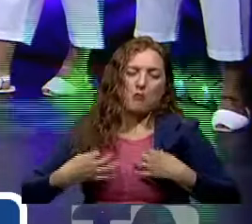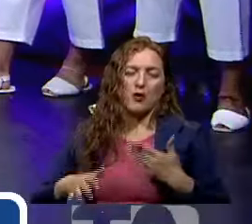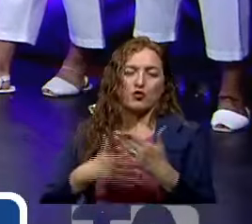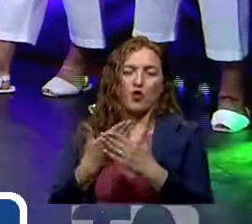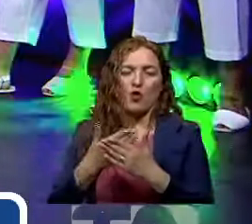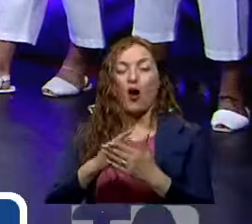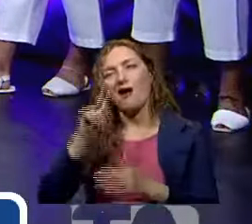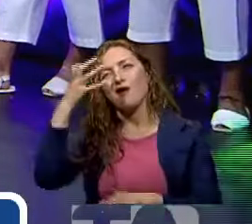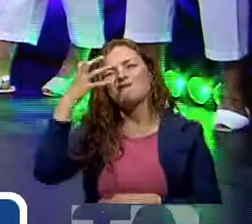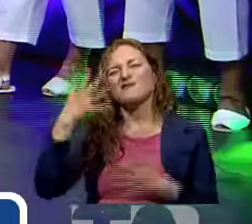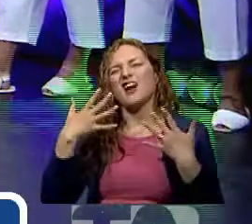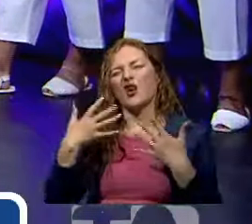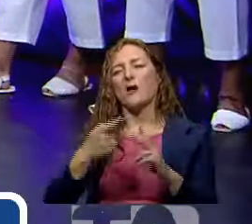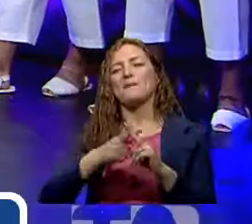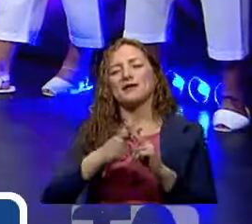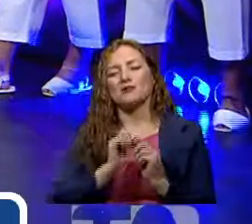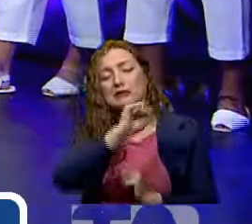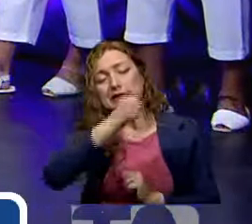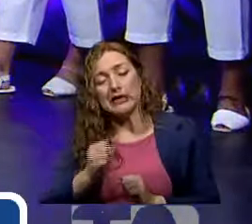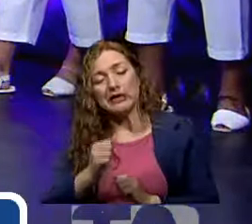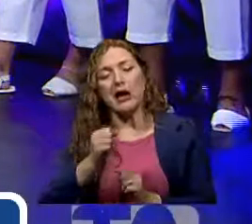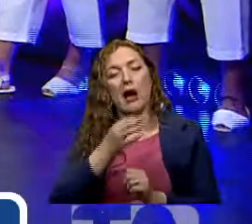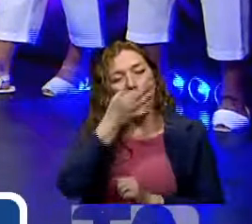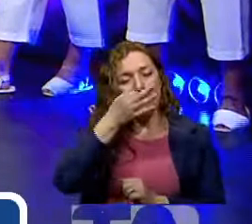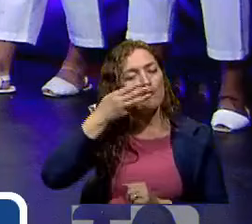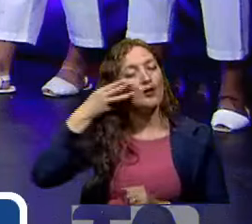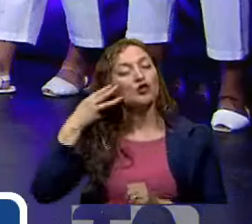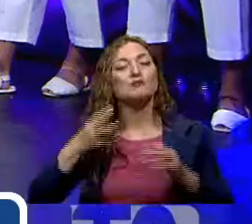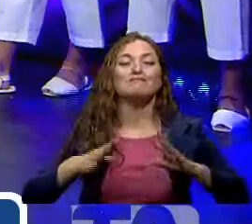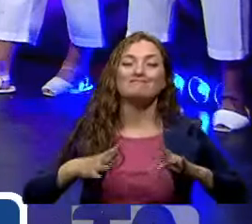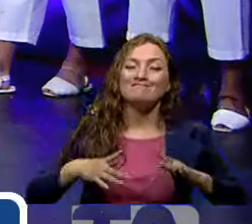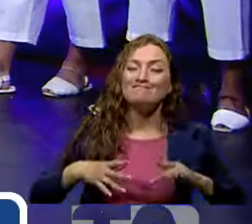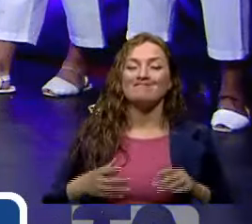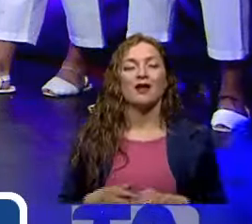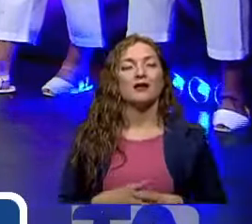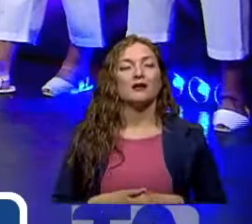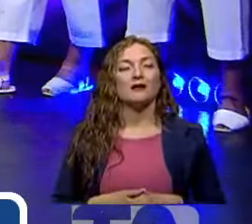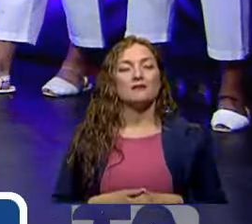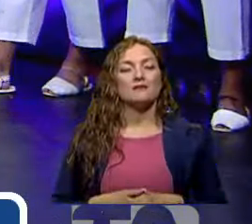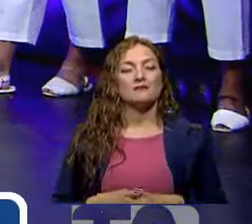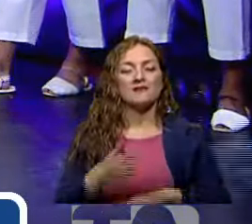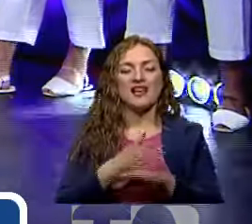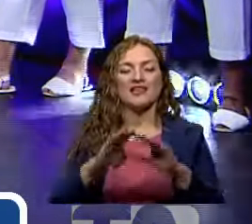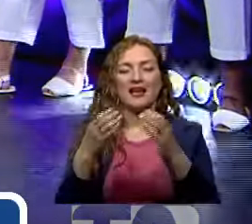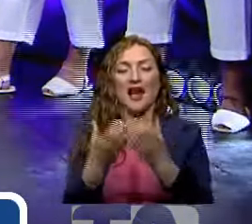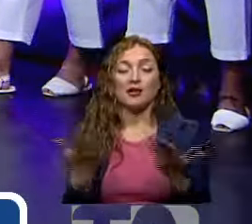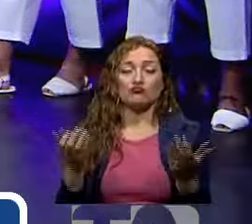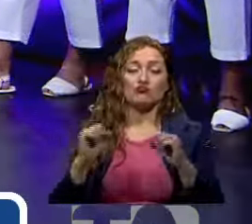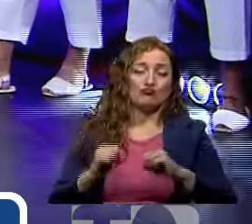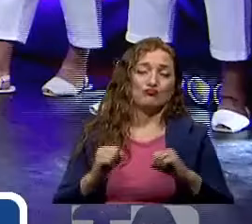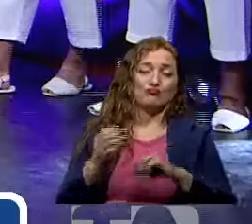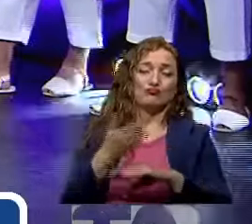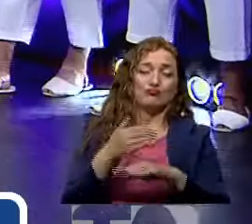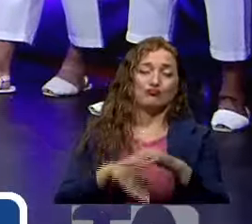De igual manera, estamos previos, tanto en la sierra como en la Amazonía, estamos de vacaciones. Previos también a la línea, antes de entrar a clases, podemos nosotros de igual